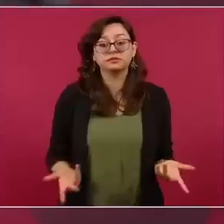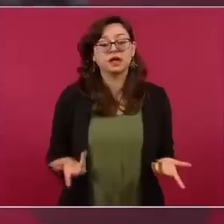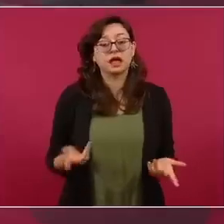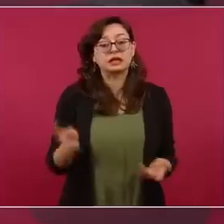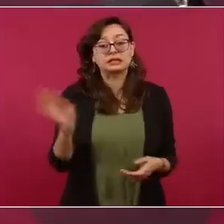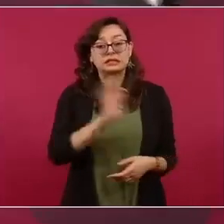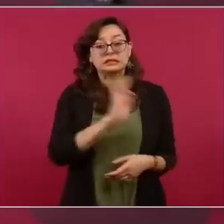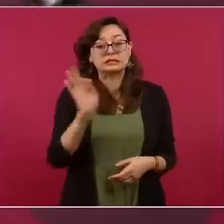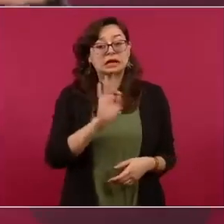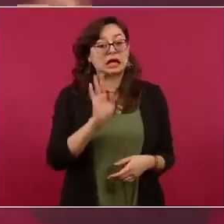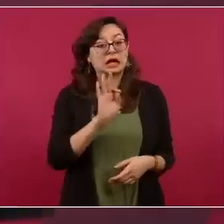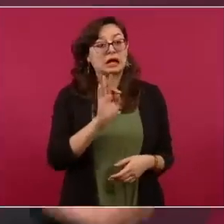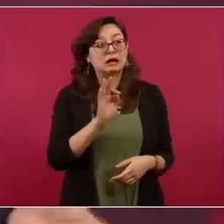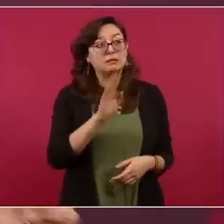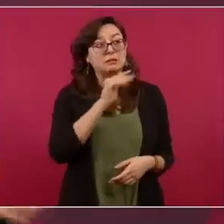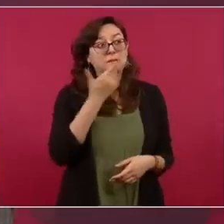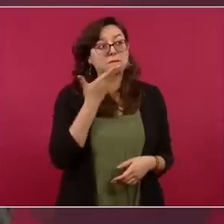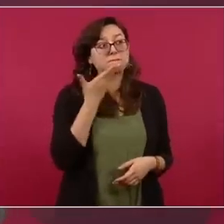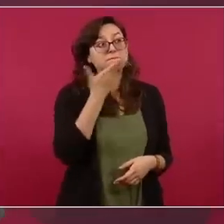no